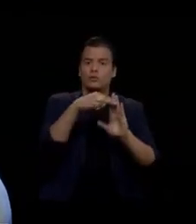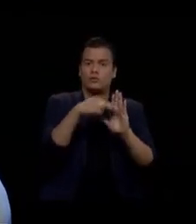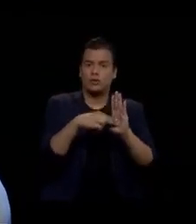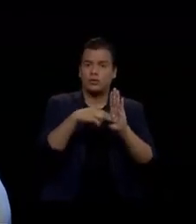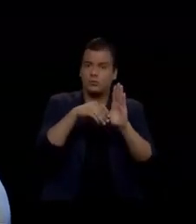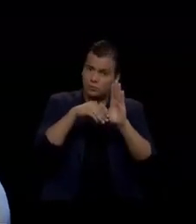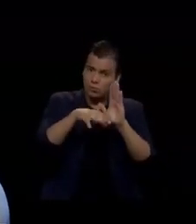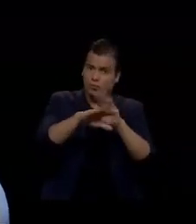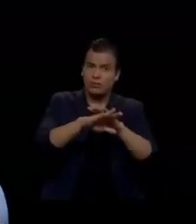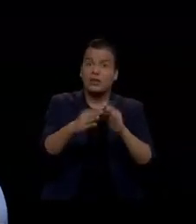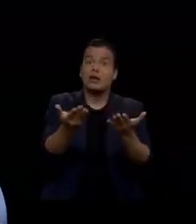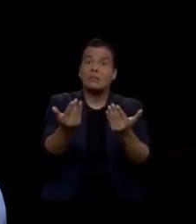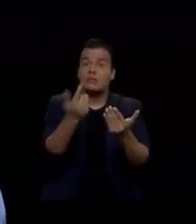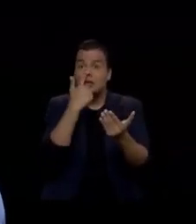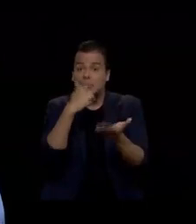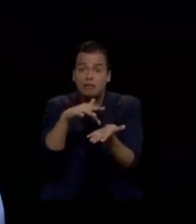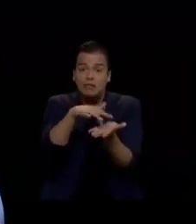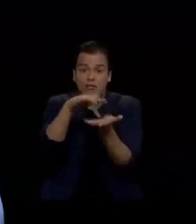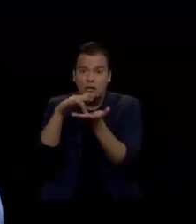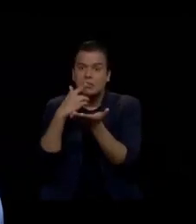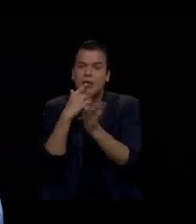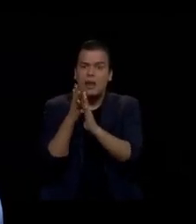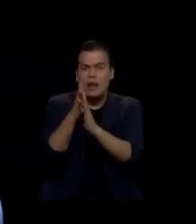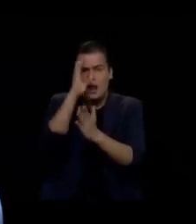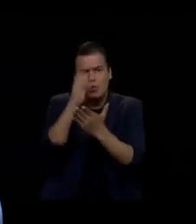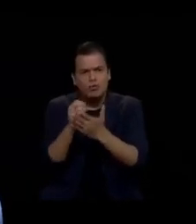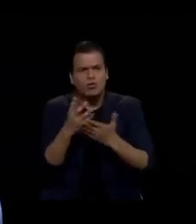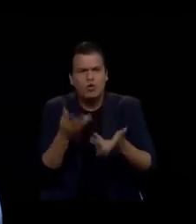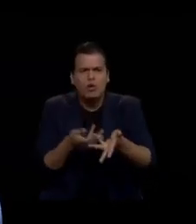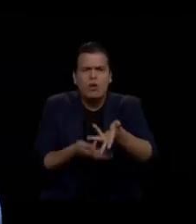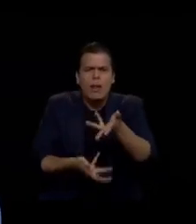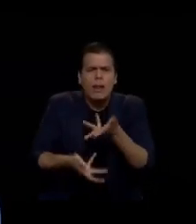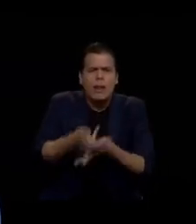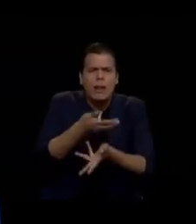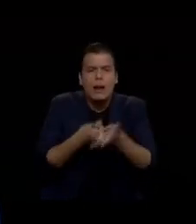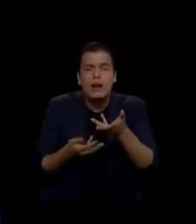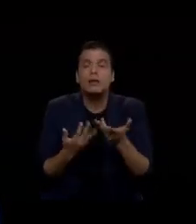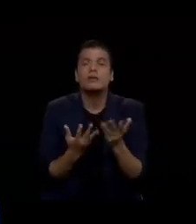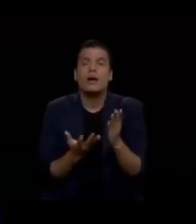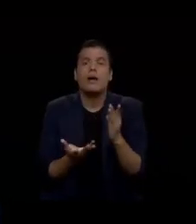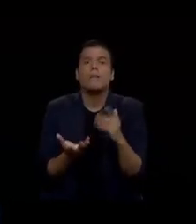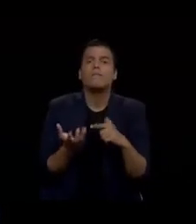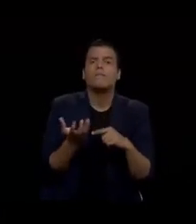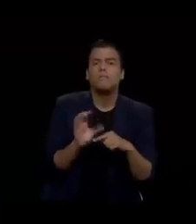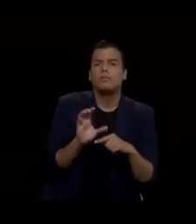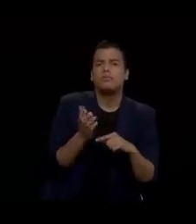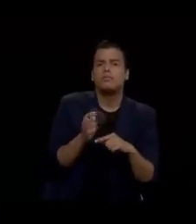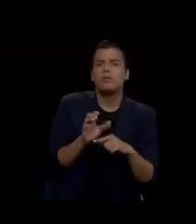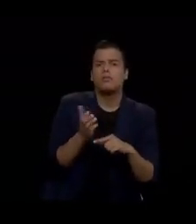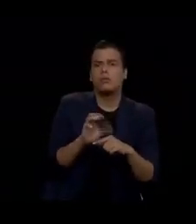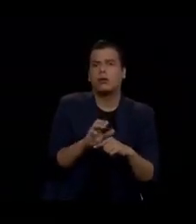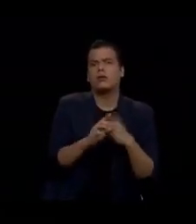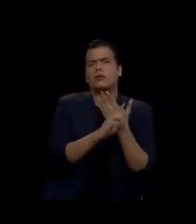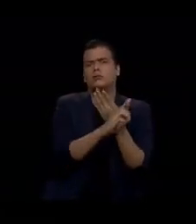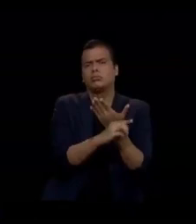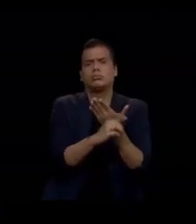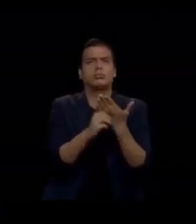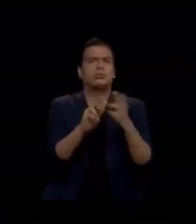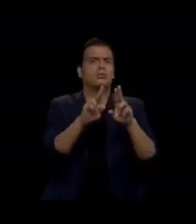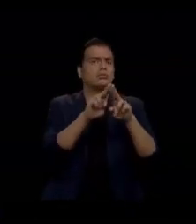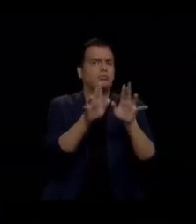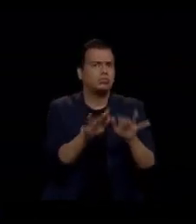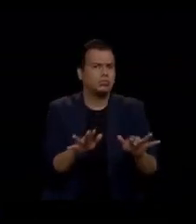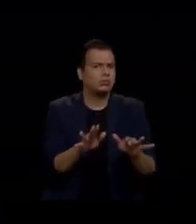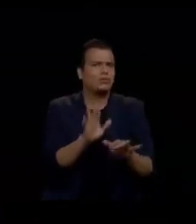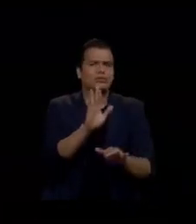invitando a la población a comentar ya ayudarnos a construir lo estamos poniendo en todas nuestras redes así que los invito a